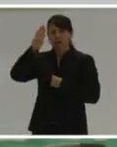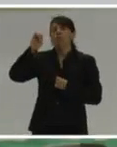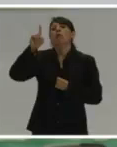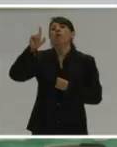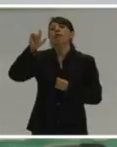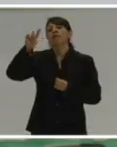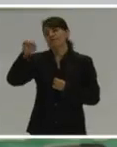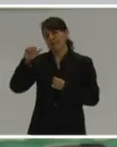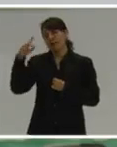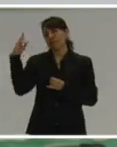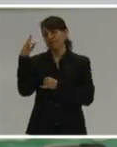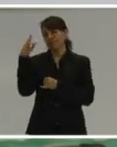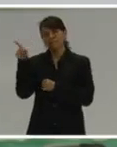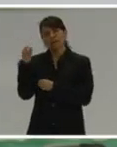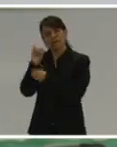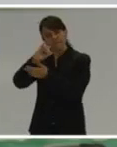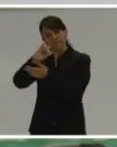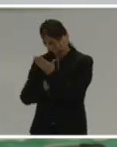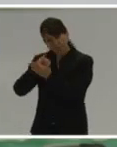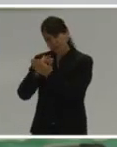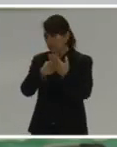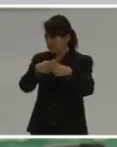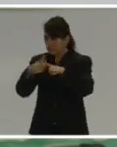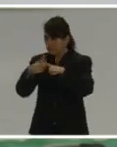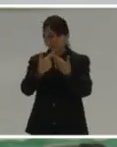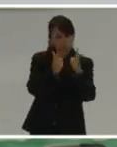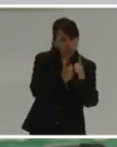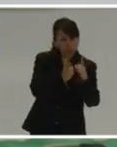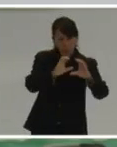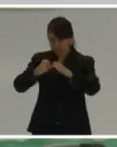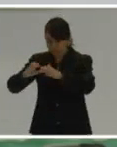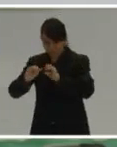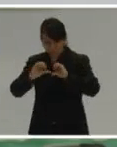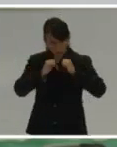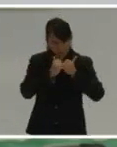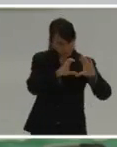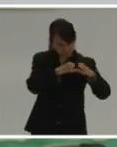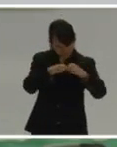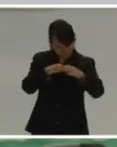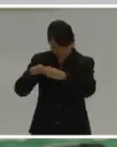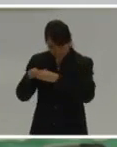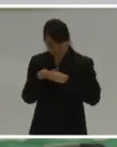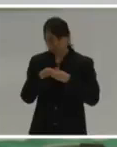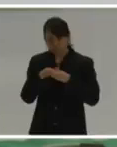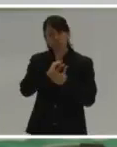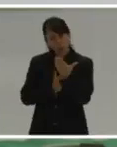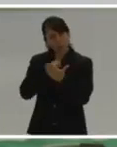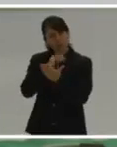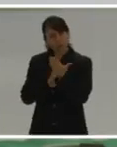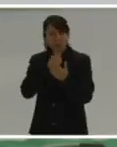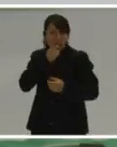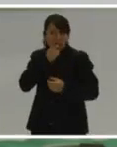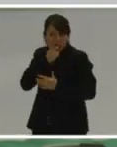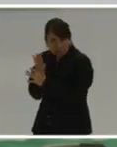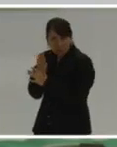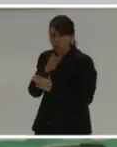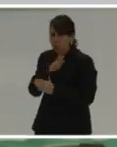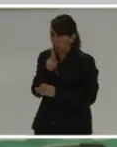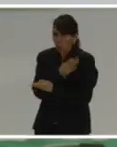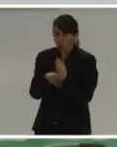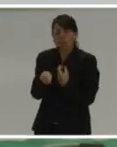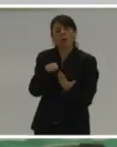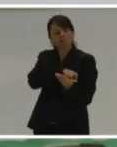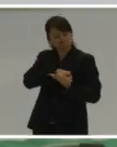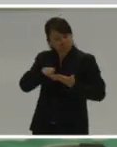las organizaciones, que a pesar de los avances hay insuficiencia, ¿sí? Hay